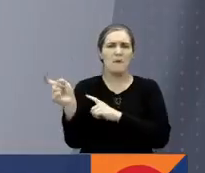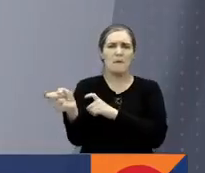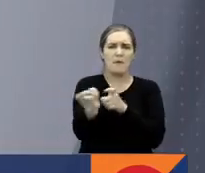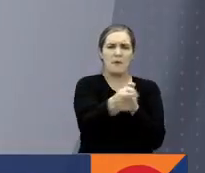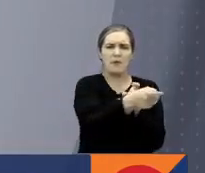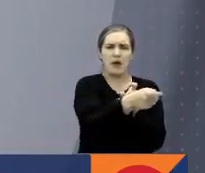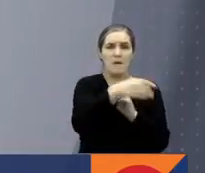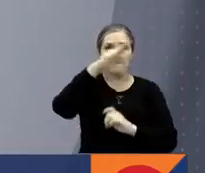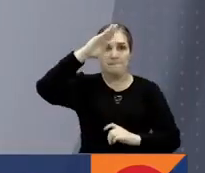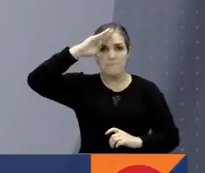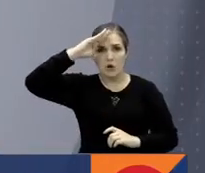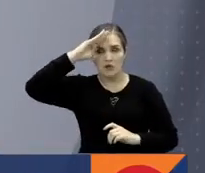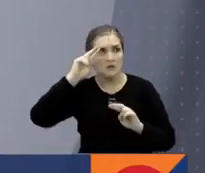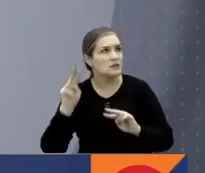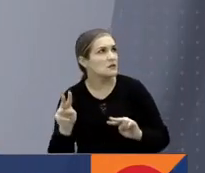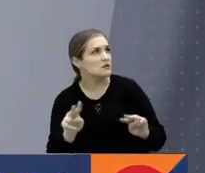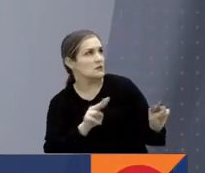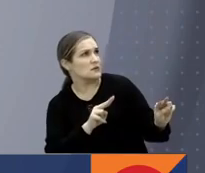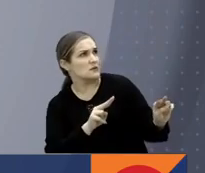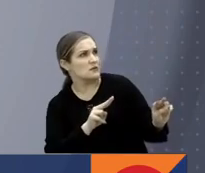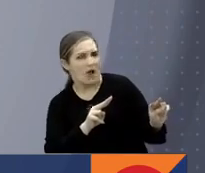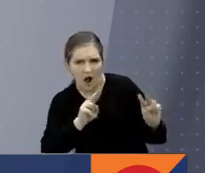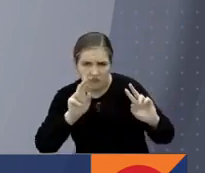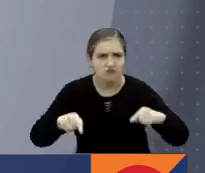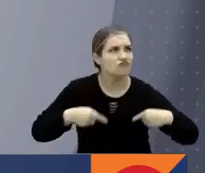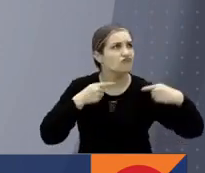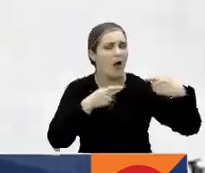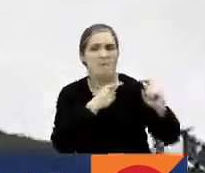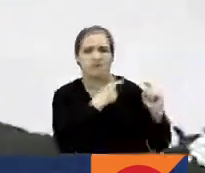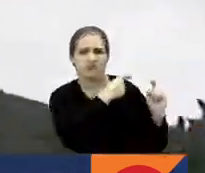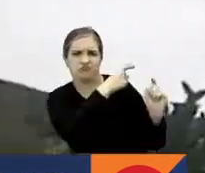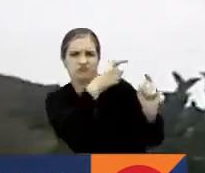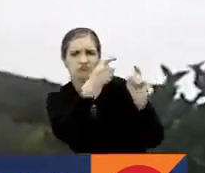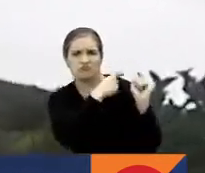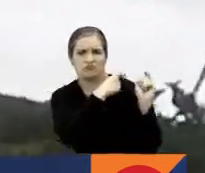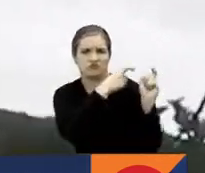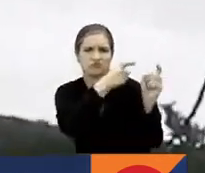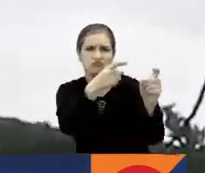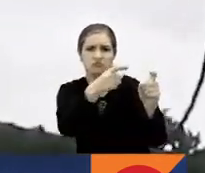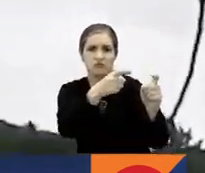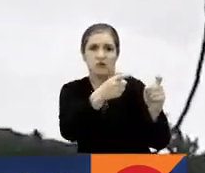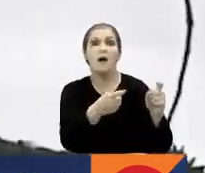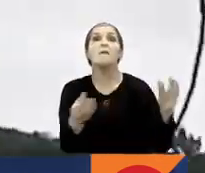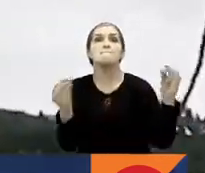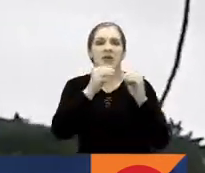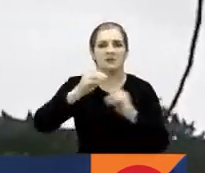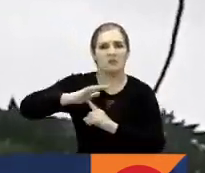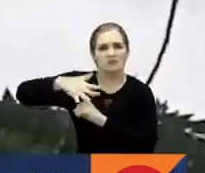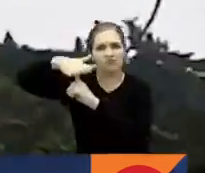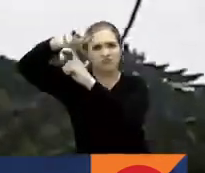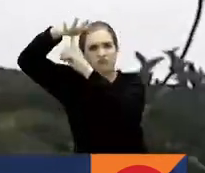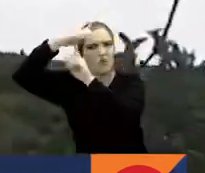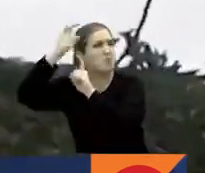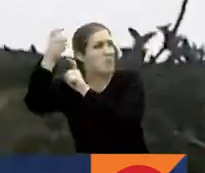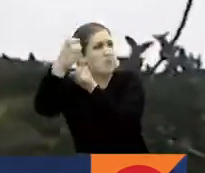La policía que custodia el municipio respondieron al ataque. Desde el aire también intentaron replegar a los sujetos.